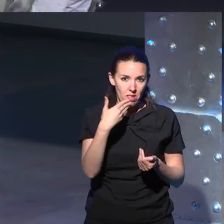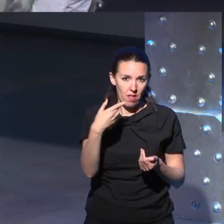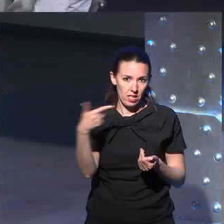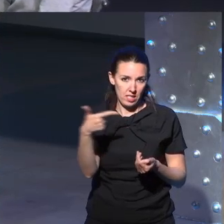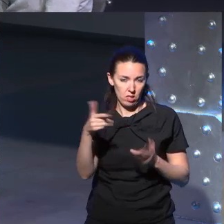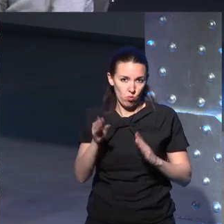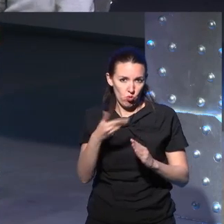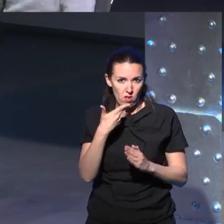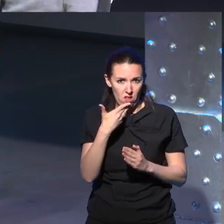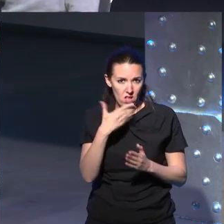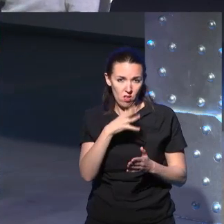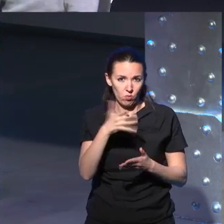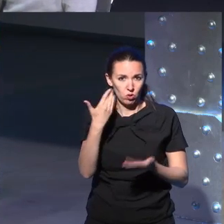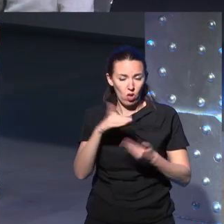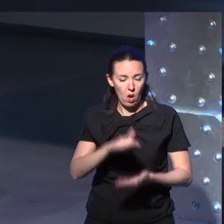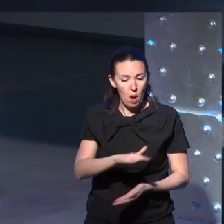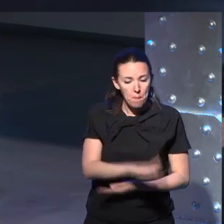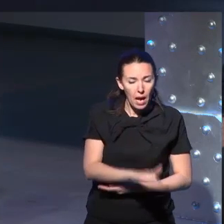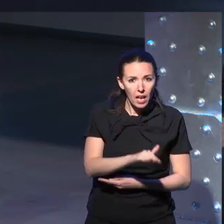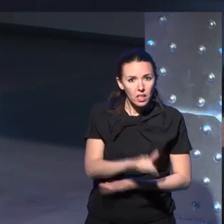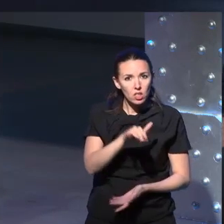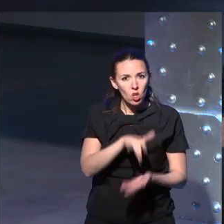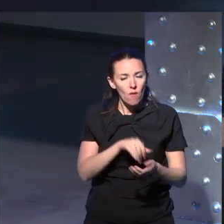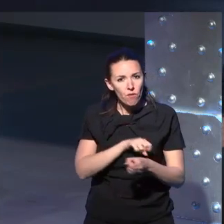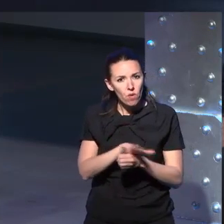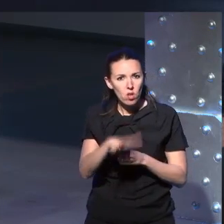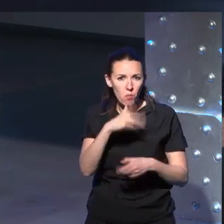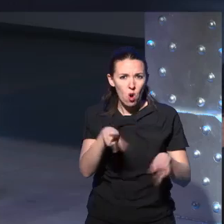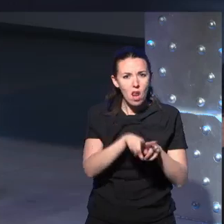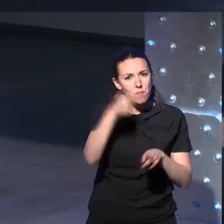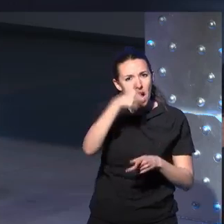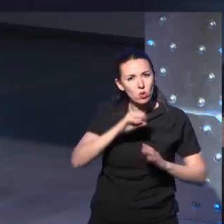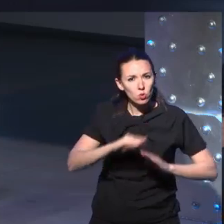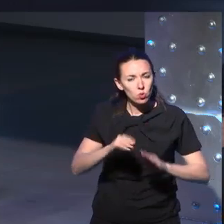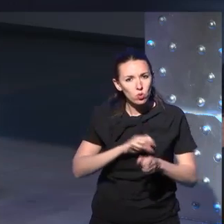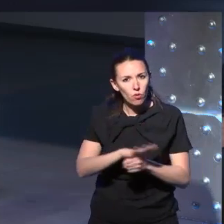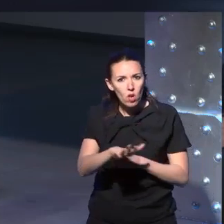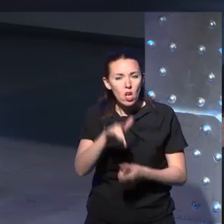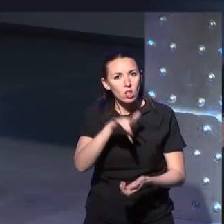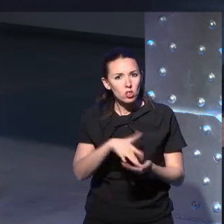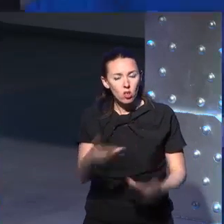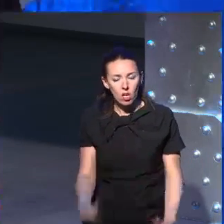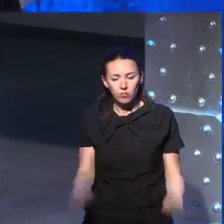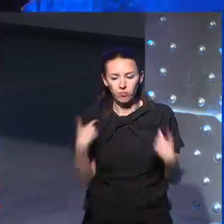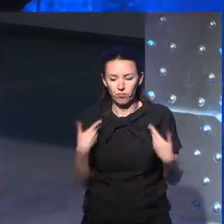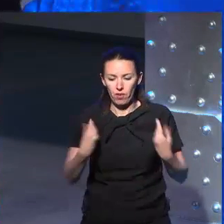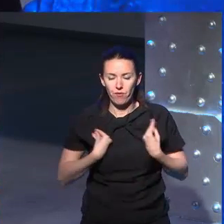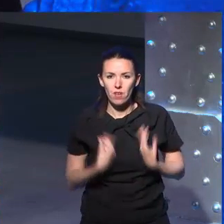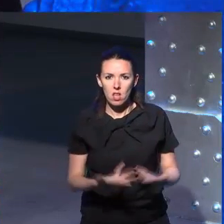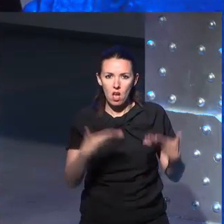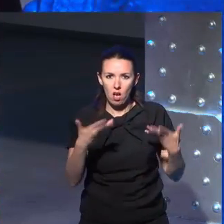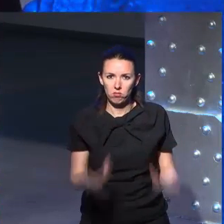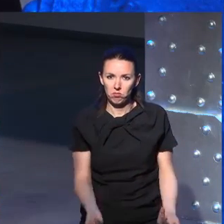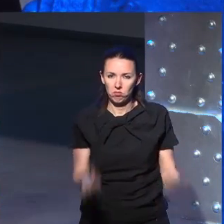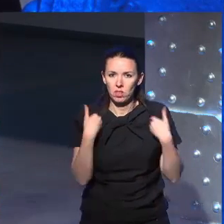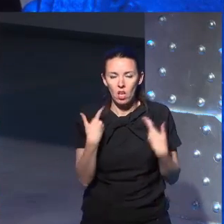Cómo entra desde pequeño, cómo está influenciado por el hermano, cómo va él haciéndose cargo de su vida hasta el final tiene que